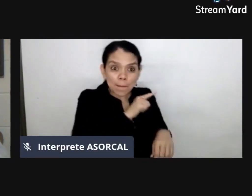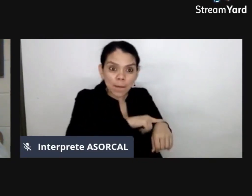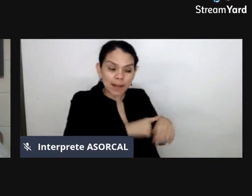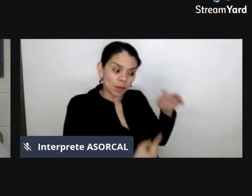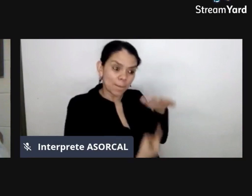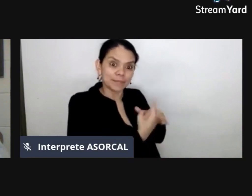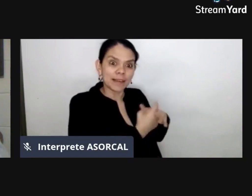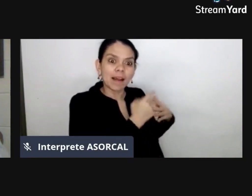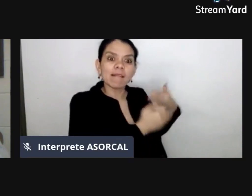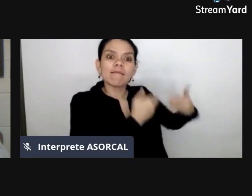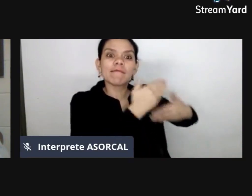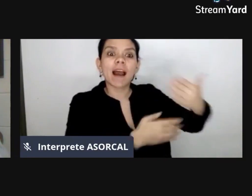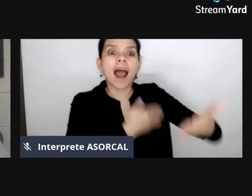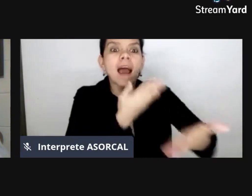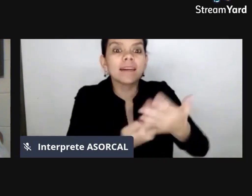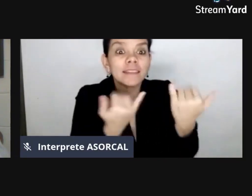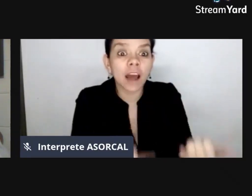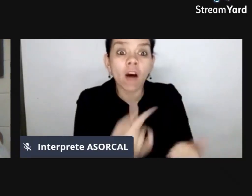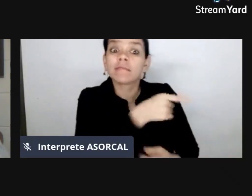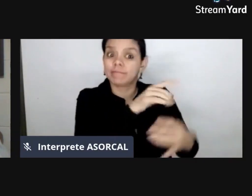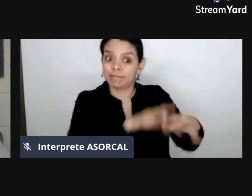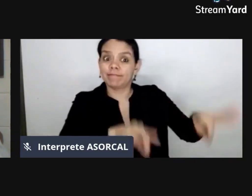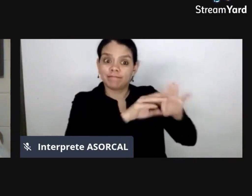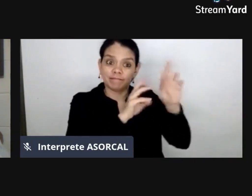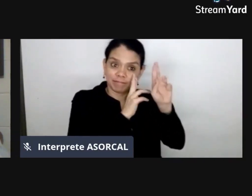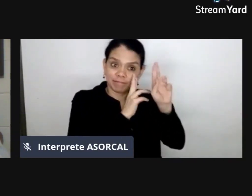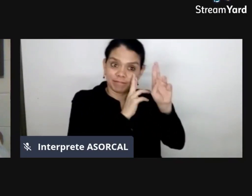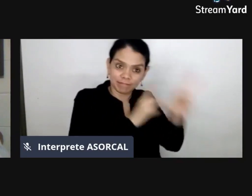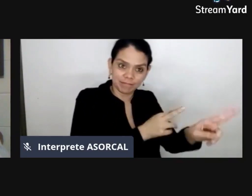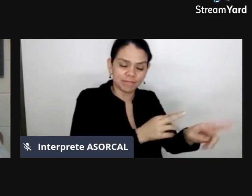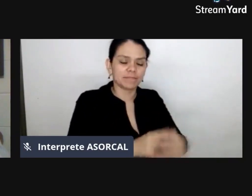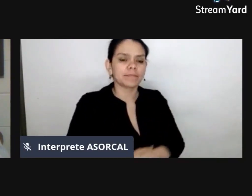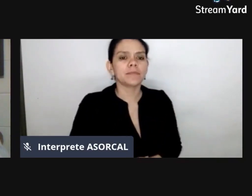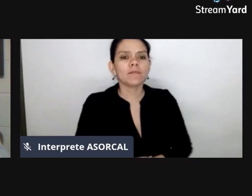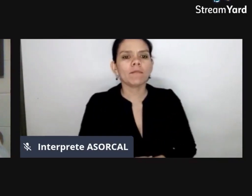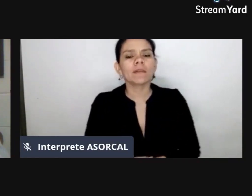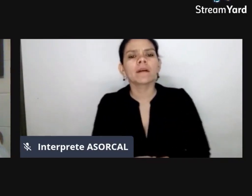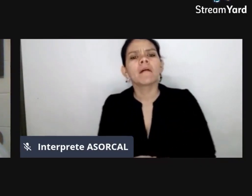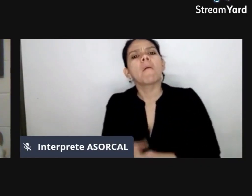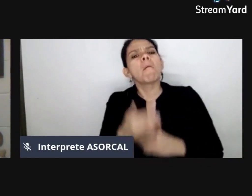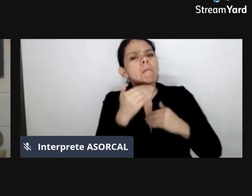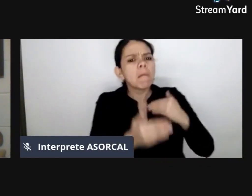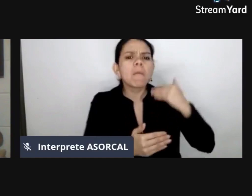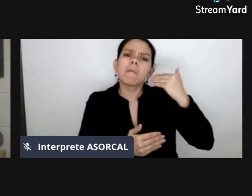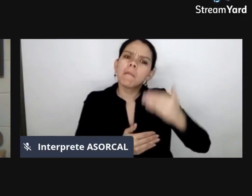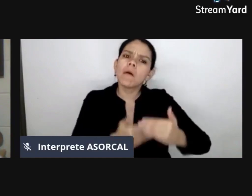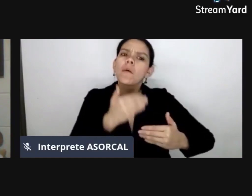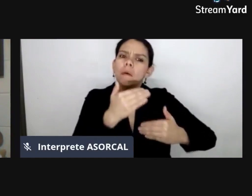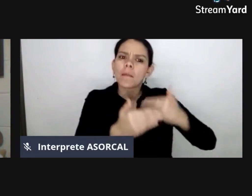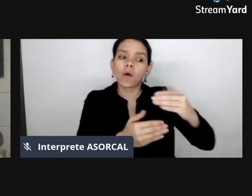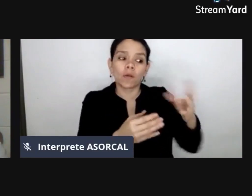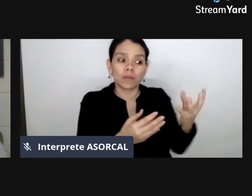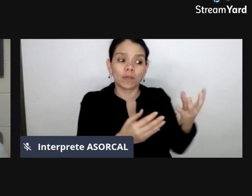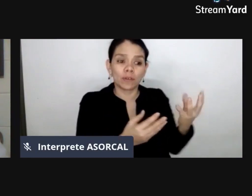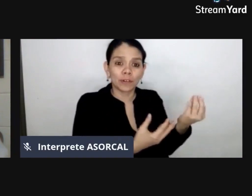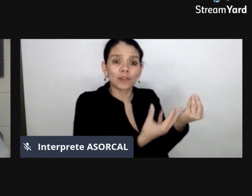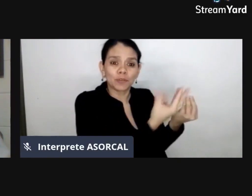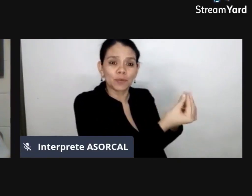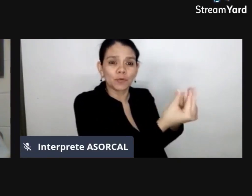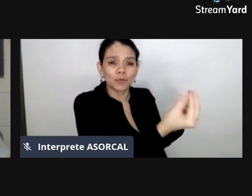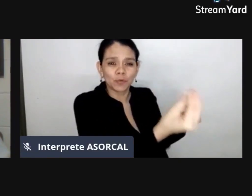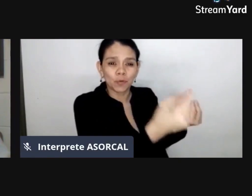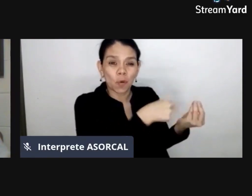urbanos y rurales comenzaron a avanzar hacia la organización que les daría una inmensa capacidad de convocatoria alrededor de los años